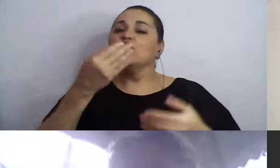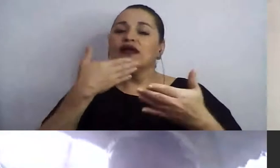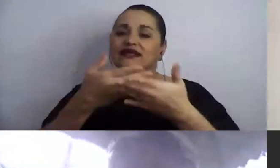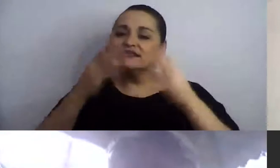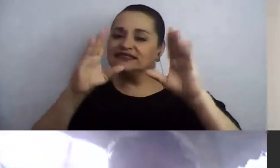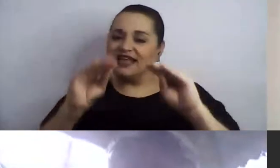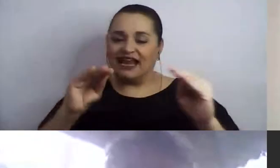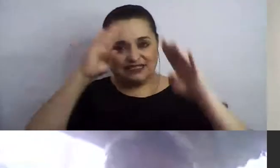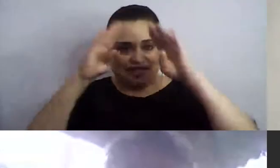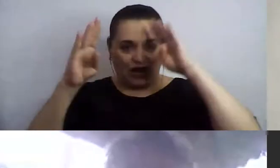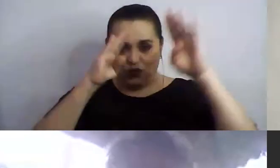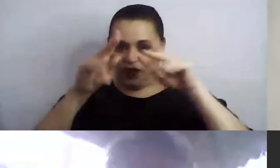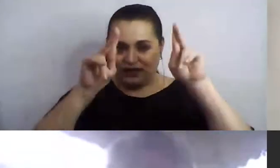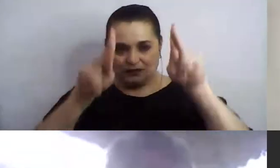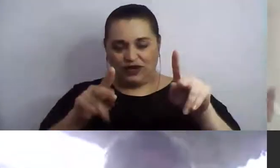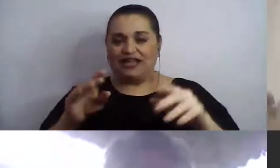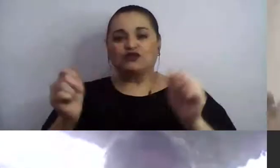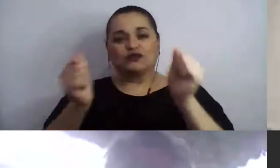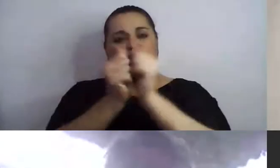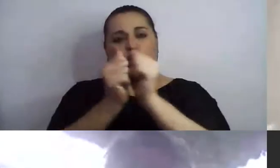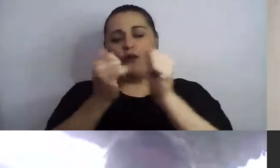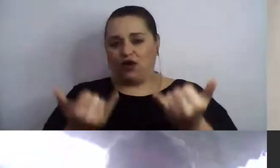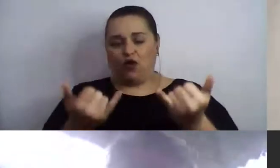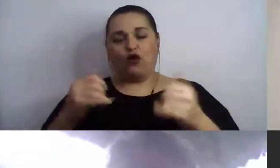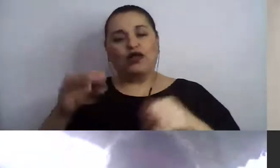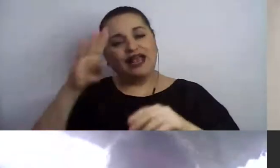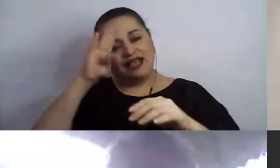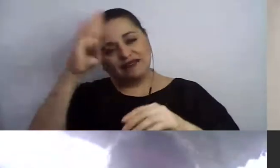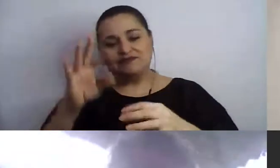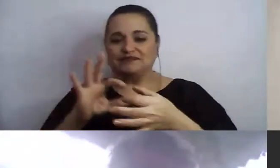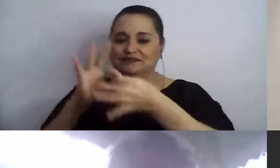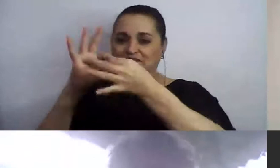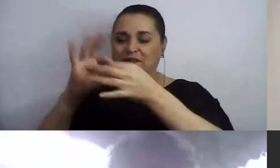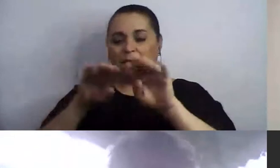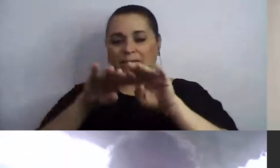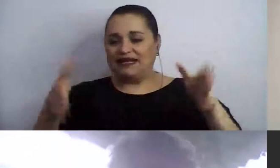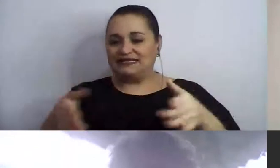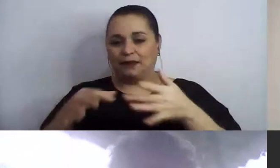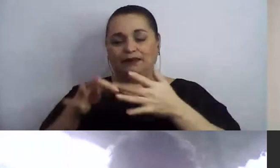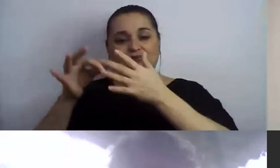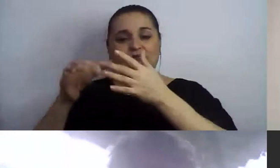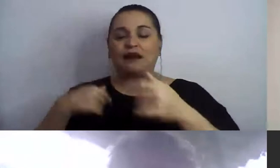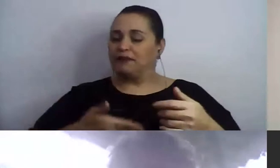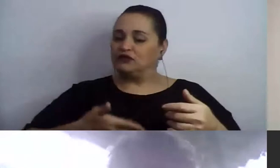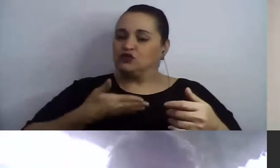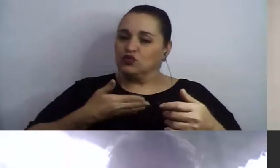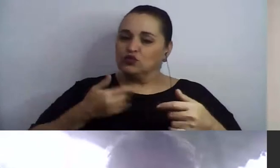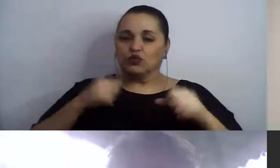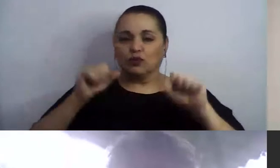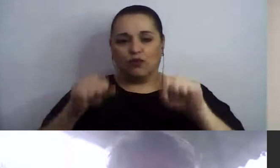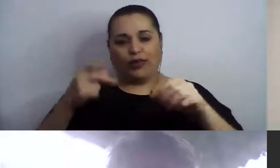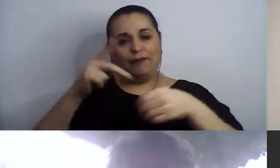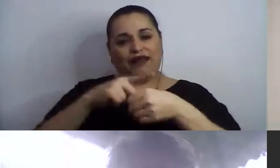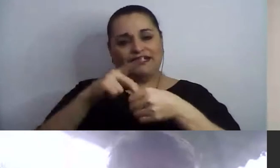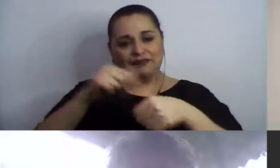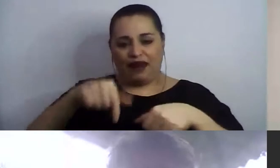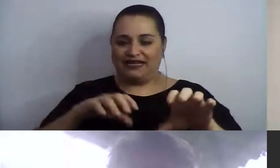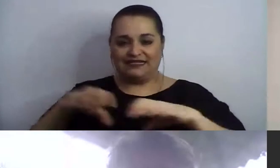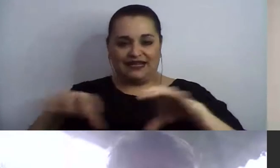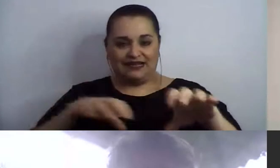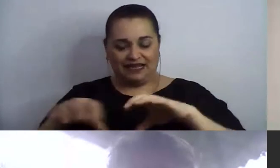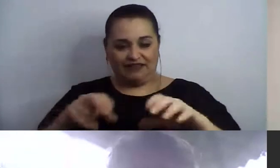para todas las personas que nos acompañan hoy un especial saludo para la mesa principal es un gusto para mí poder participar en este evento que